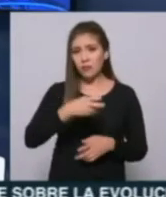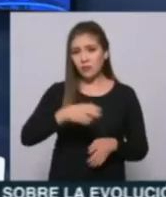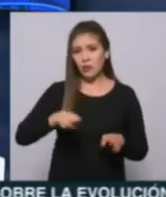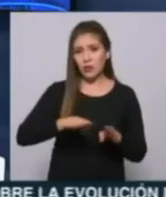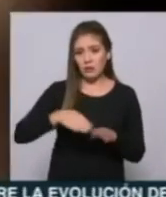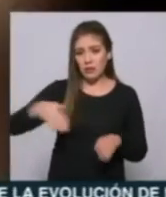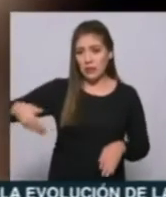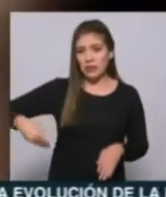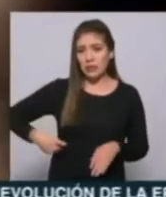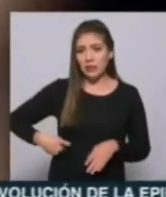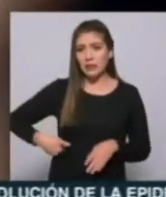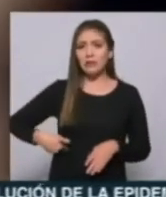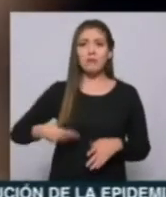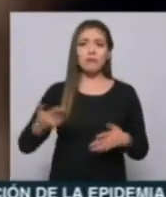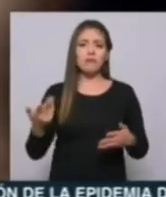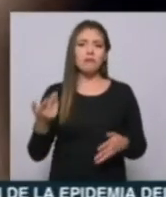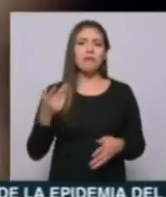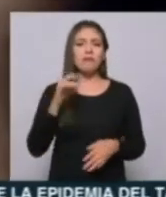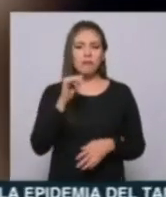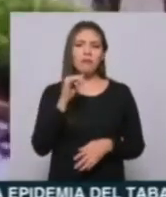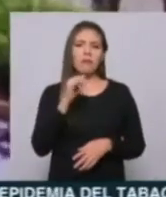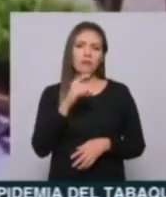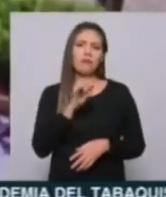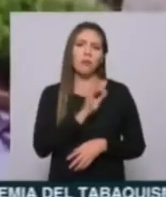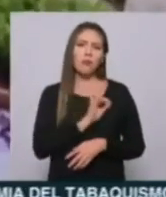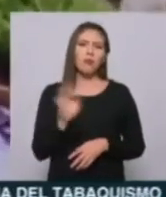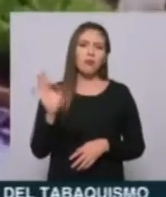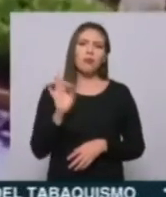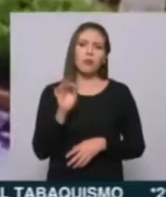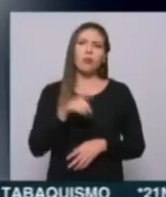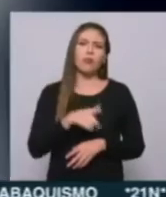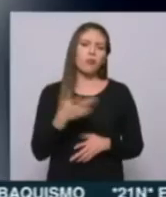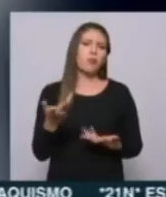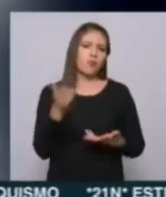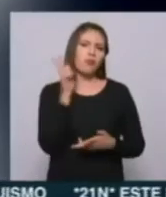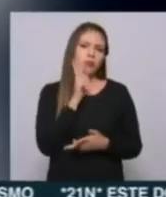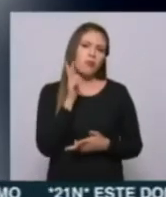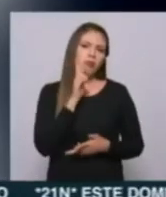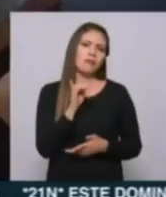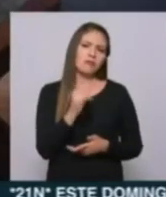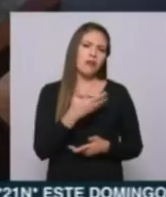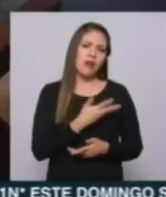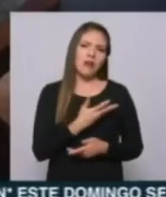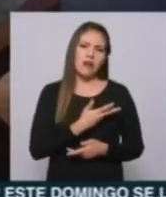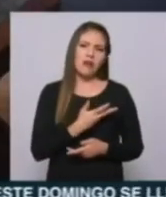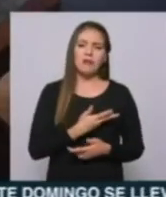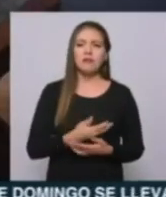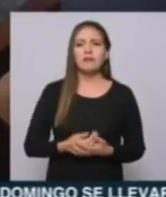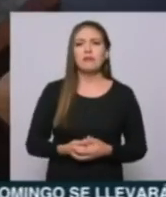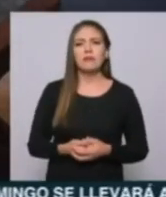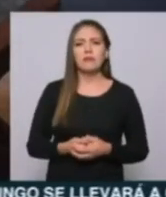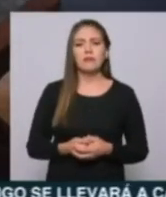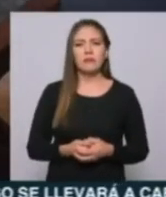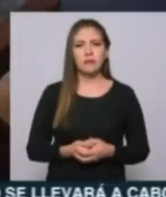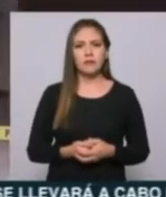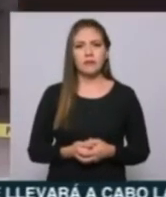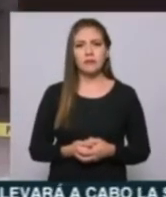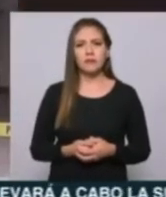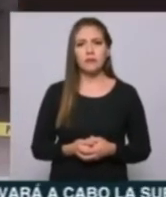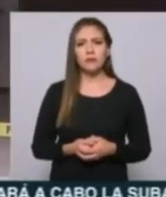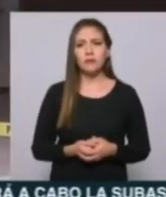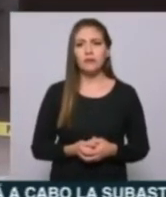pues, tenemos esta prueba más que fehaciente. El punto aquí es que desde